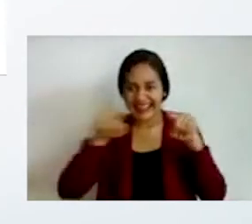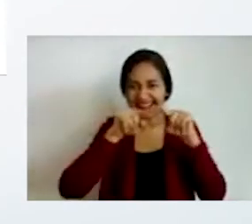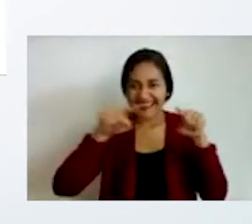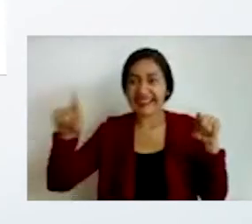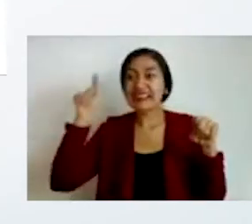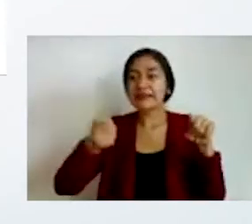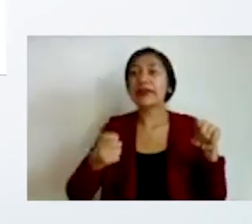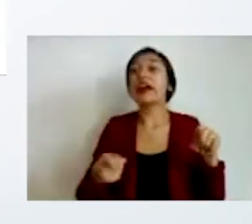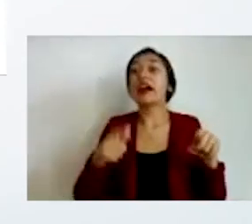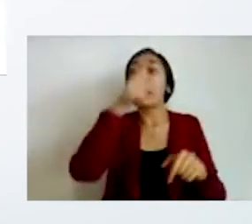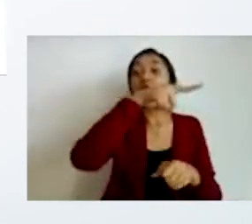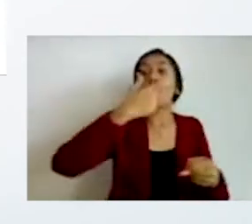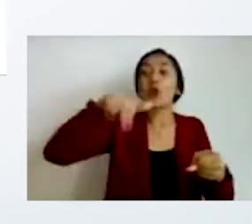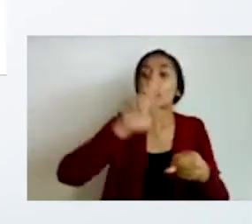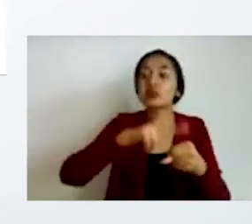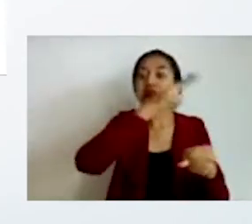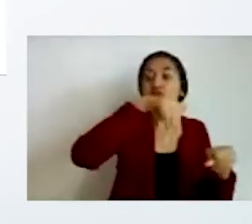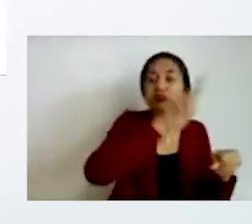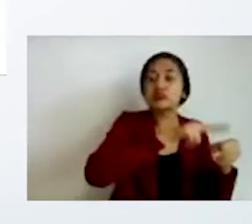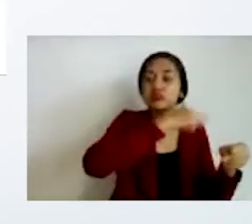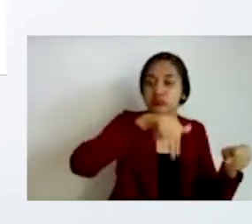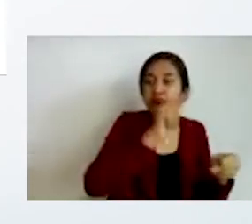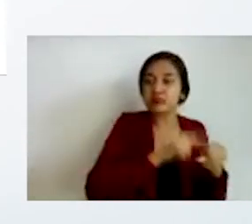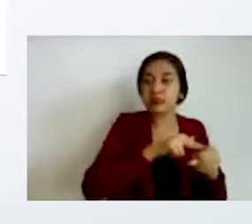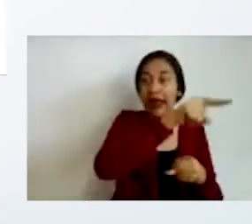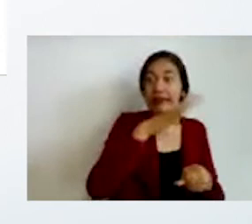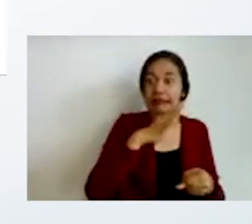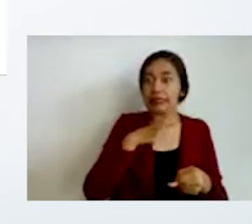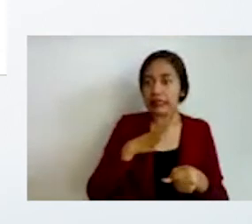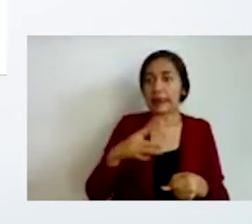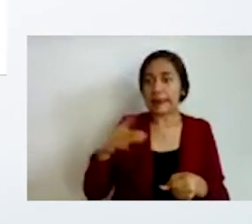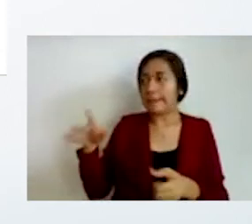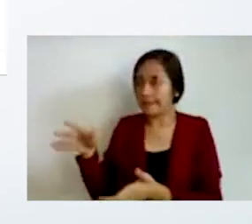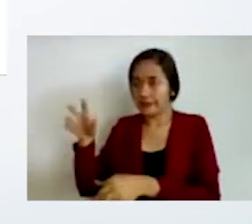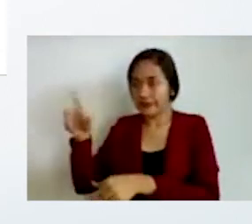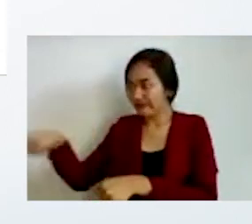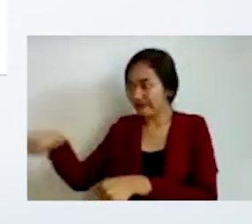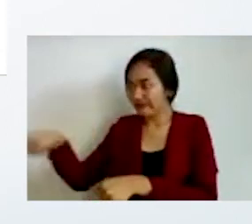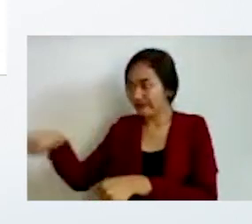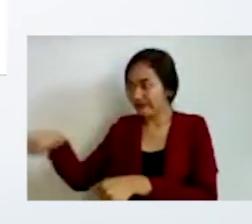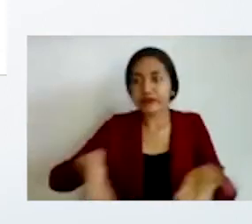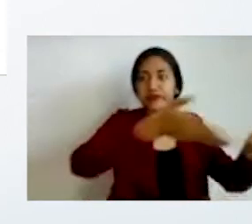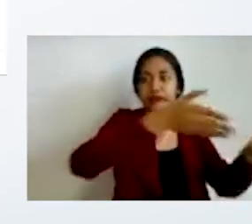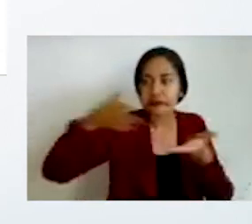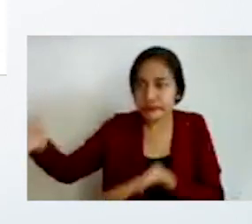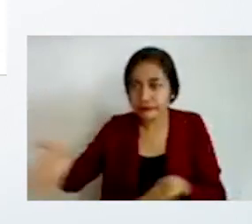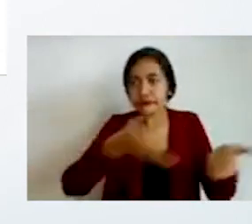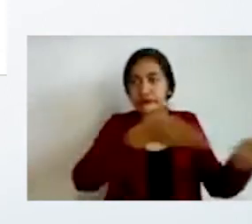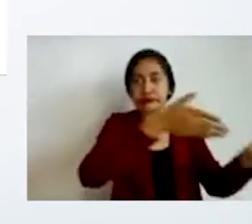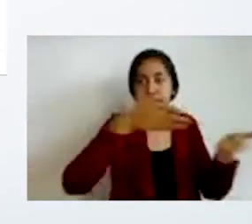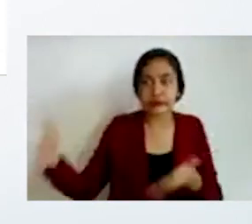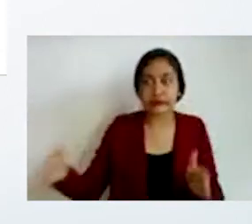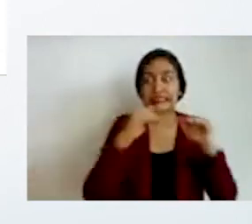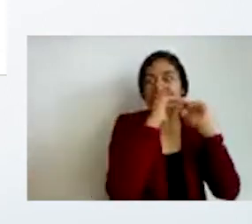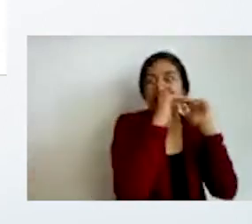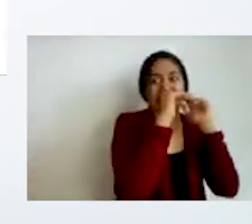en condiciones más graves, específicamente los que tendrían que ingresar a los hospitales y los que recibirían dentro